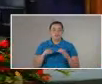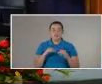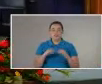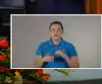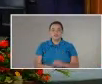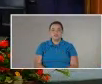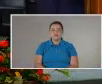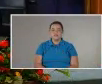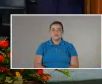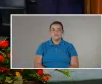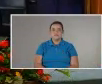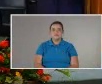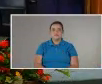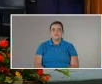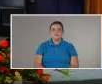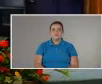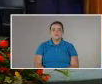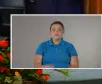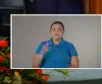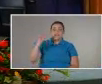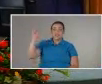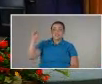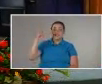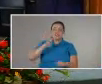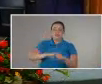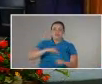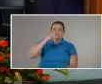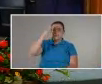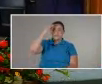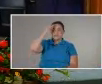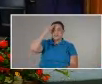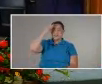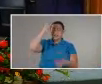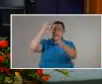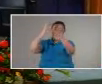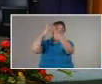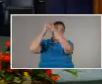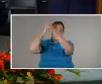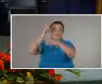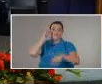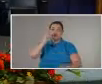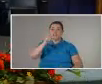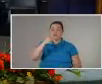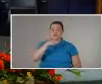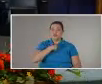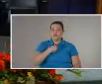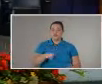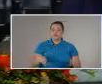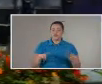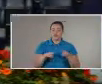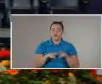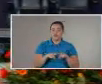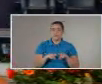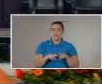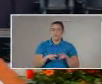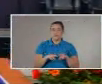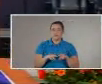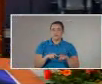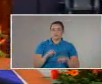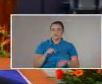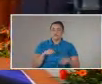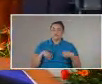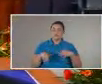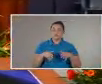y sus propósitos, y Él es más sabio que tú y que yo juntos. Es más sabio, dice que sus caminos son más